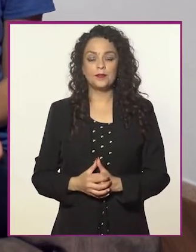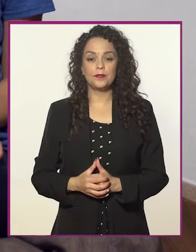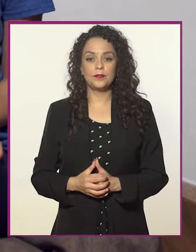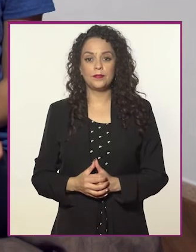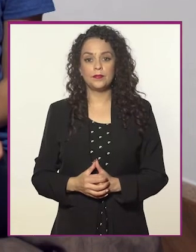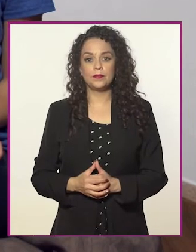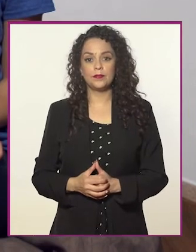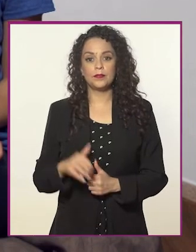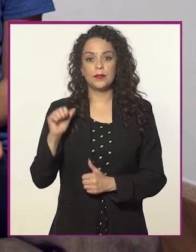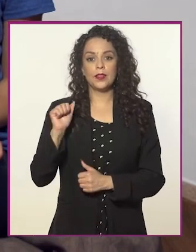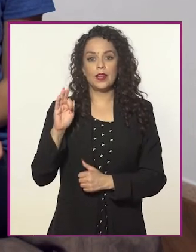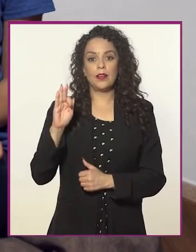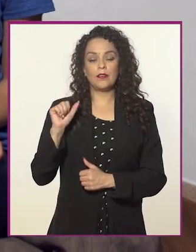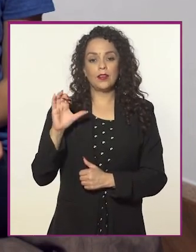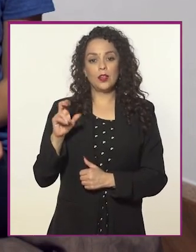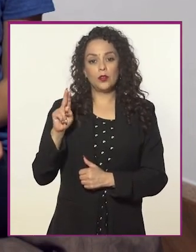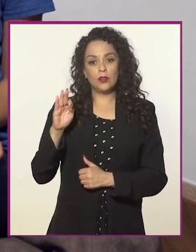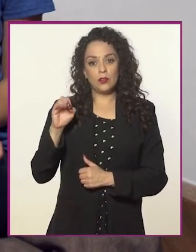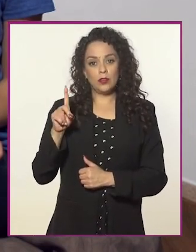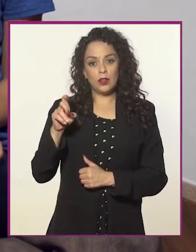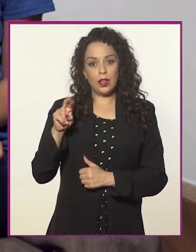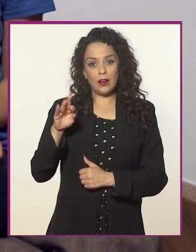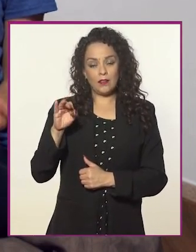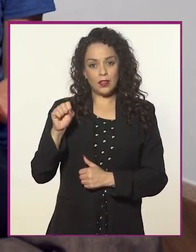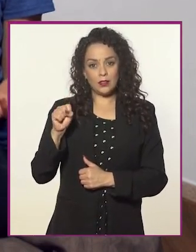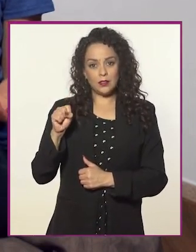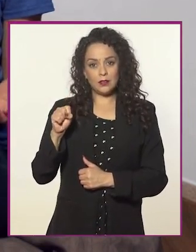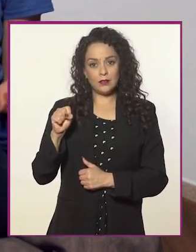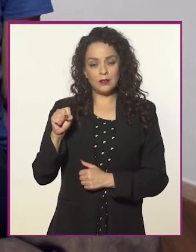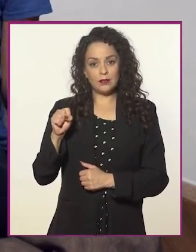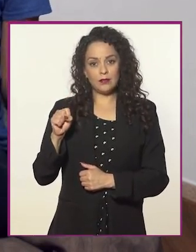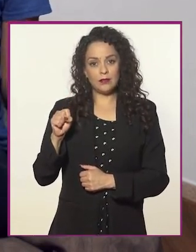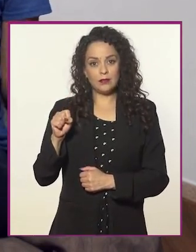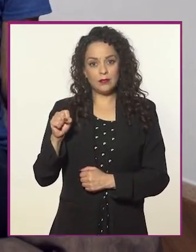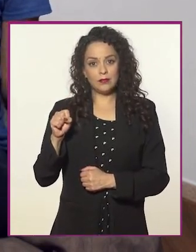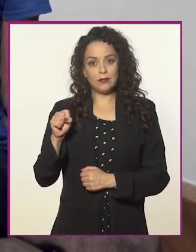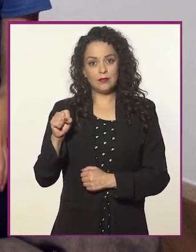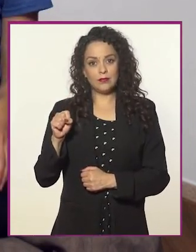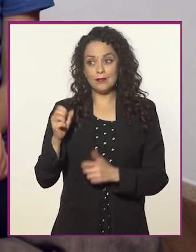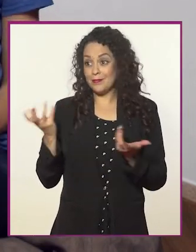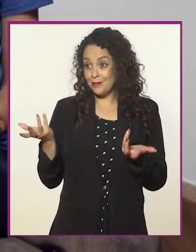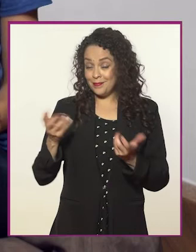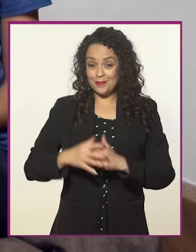Afa, kufu, erfe, defes. ¿Defes?